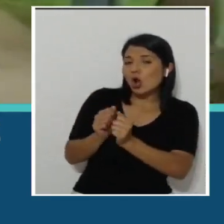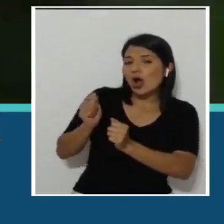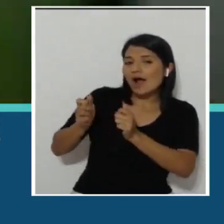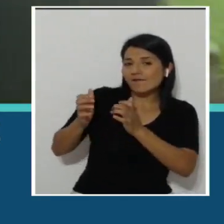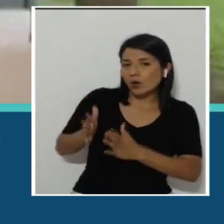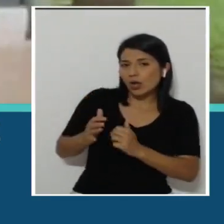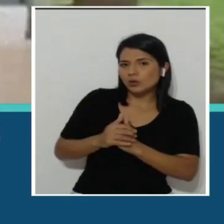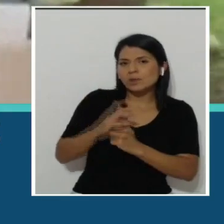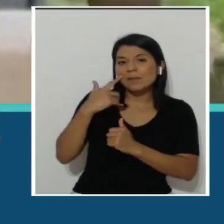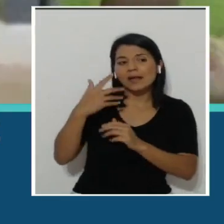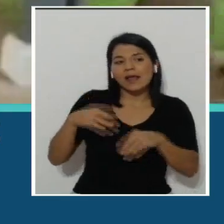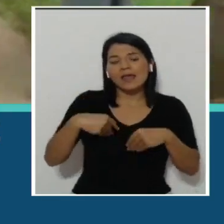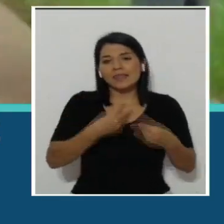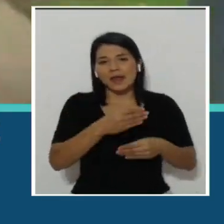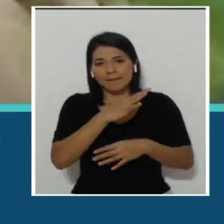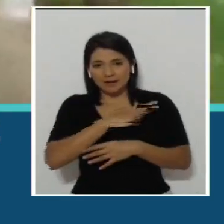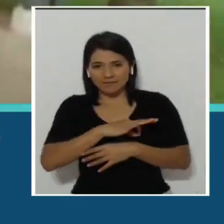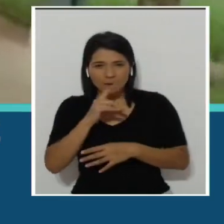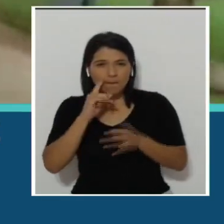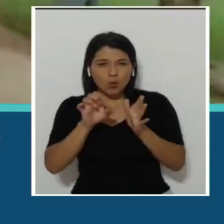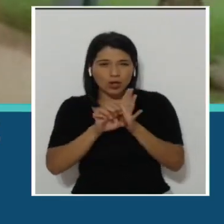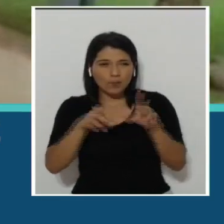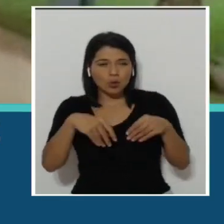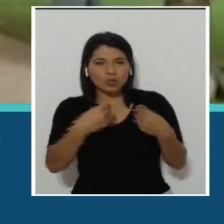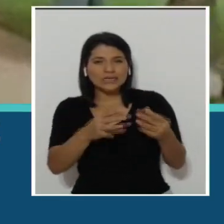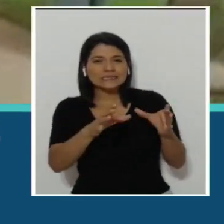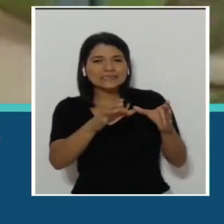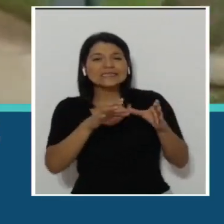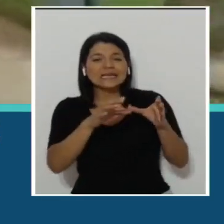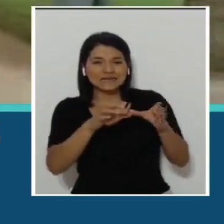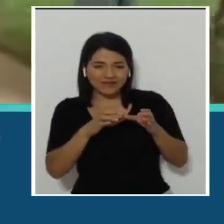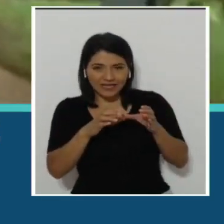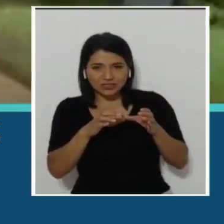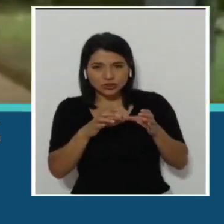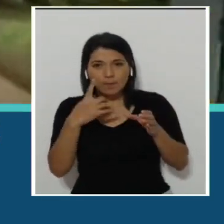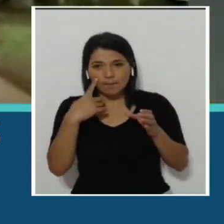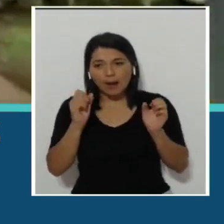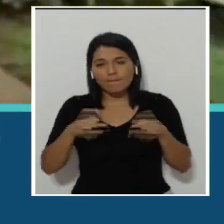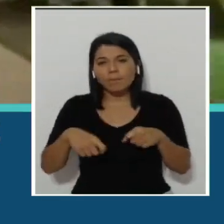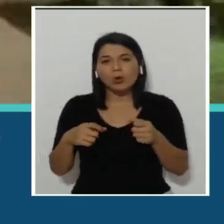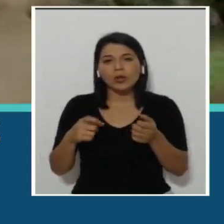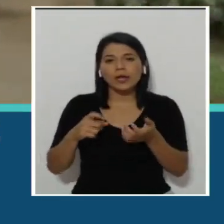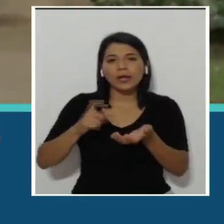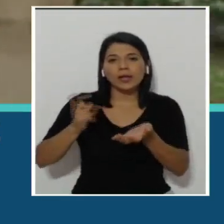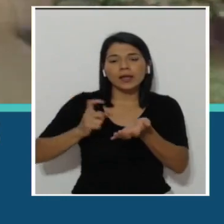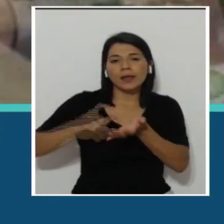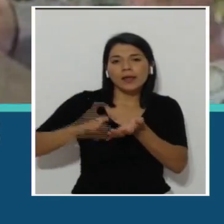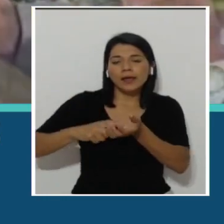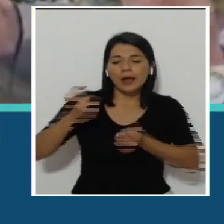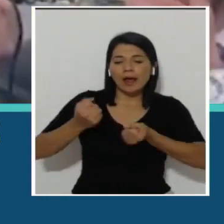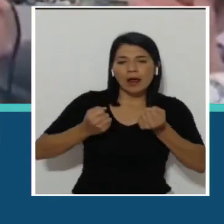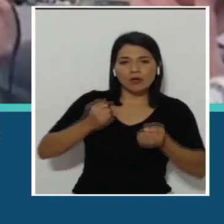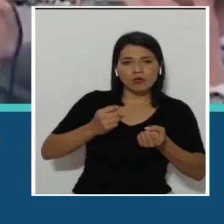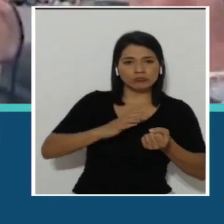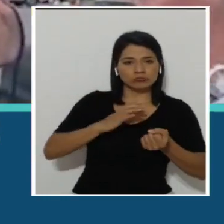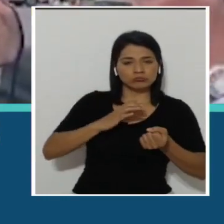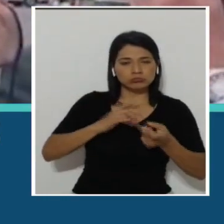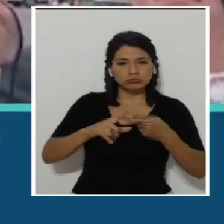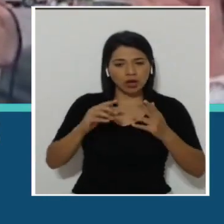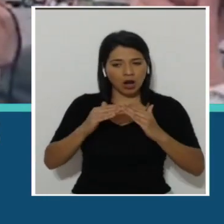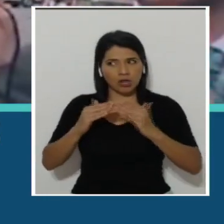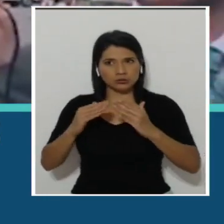la certificación de documentos simulados para inscribir todo tipo de bienes como vehículos de lujo y viviendas. Señalar que este